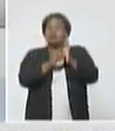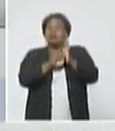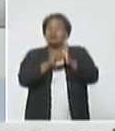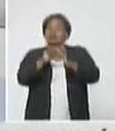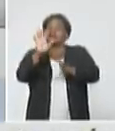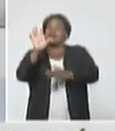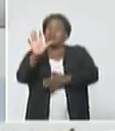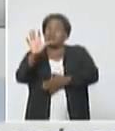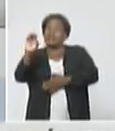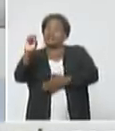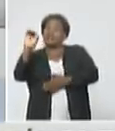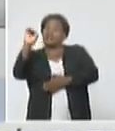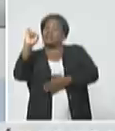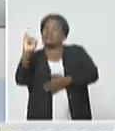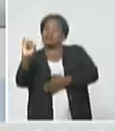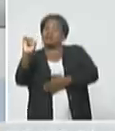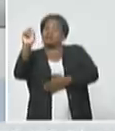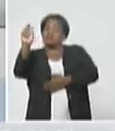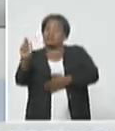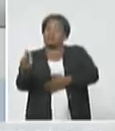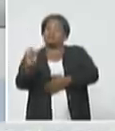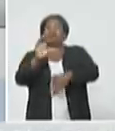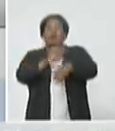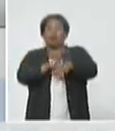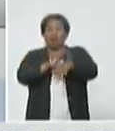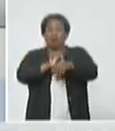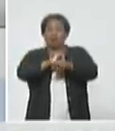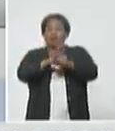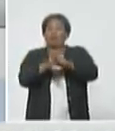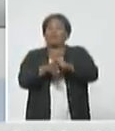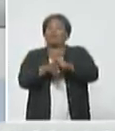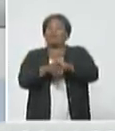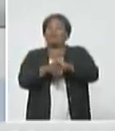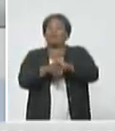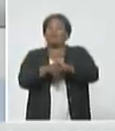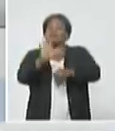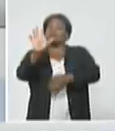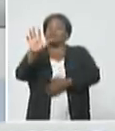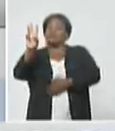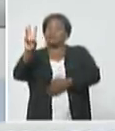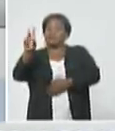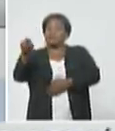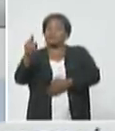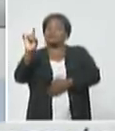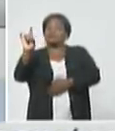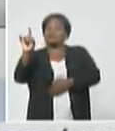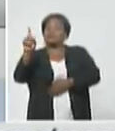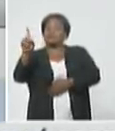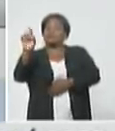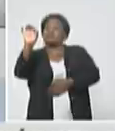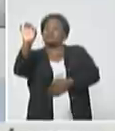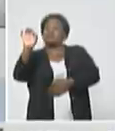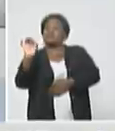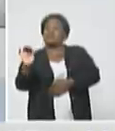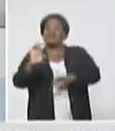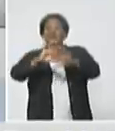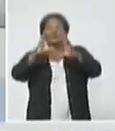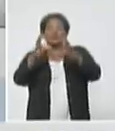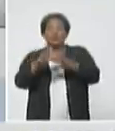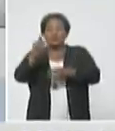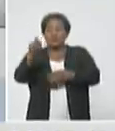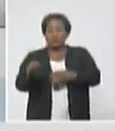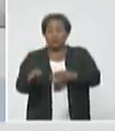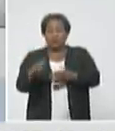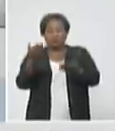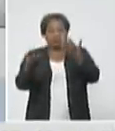personas con la enfermedad. El 53,91% de todos los casos del mundo. Y